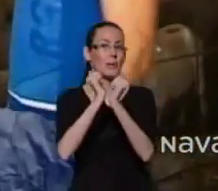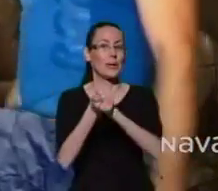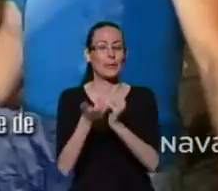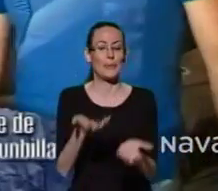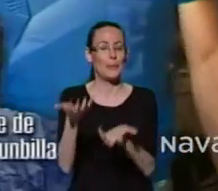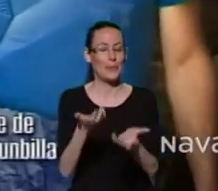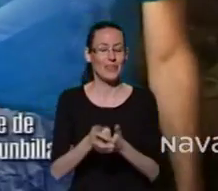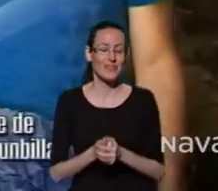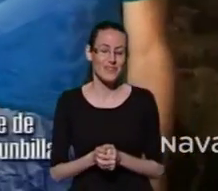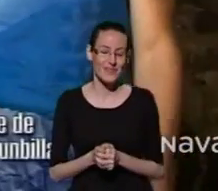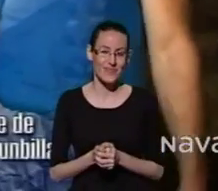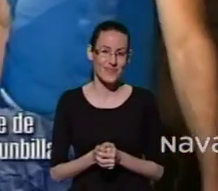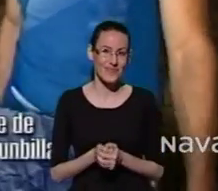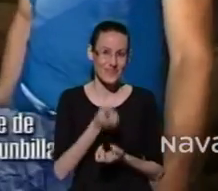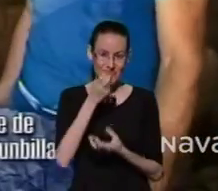Bueno.